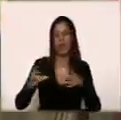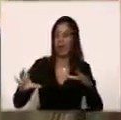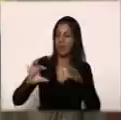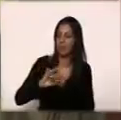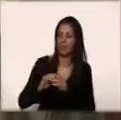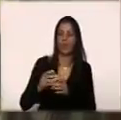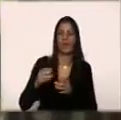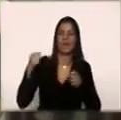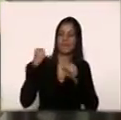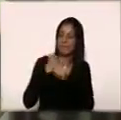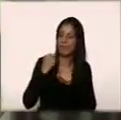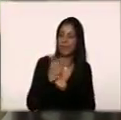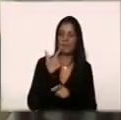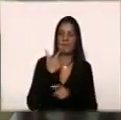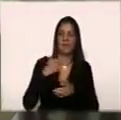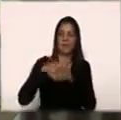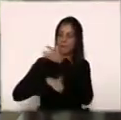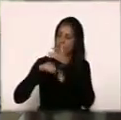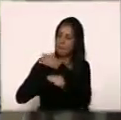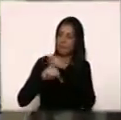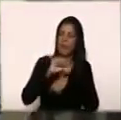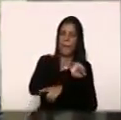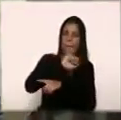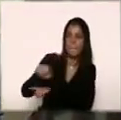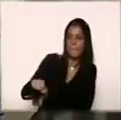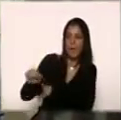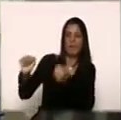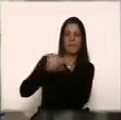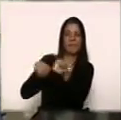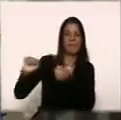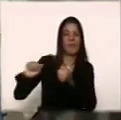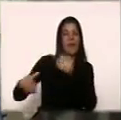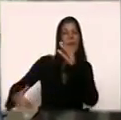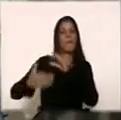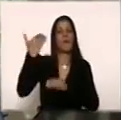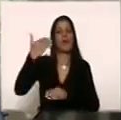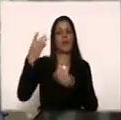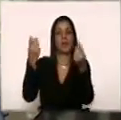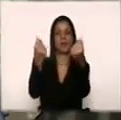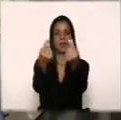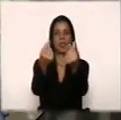acabar de una vez con ese modelo rentista parásito.